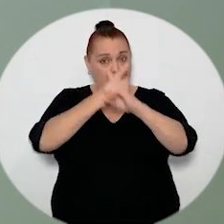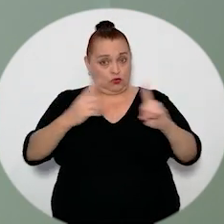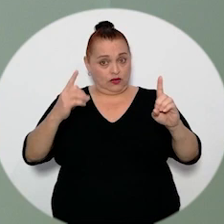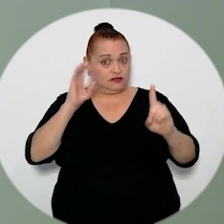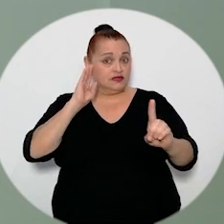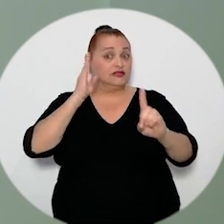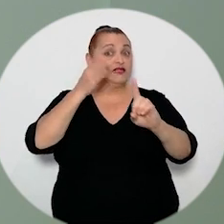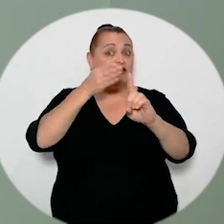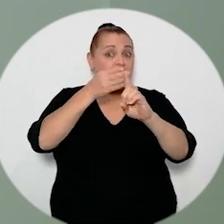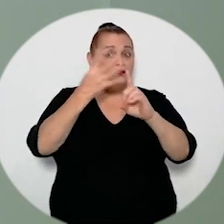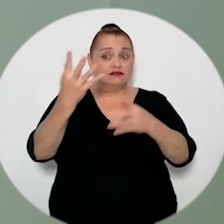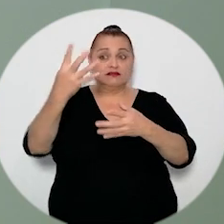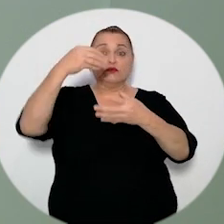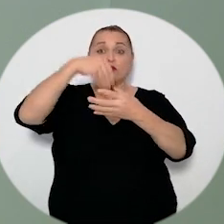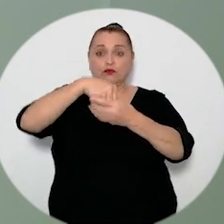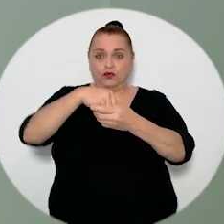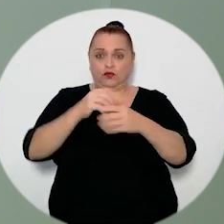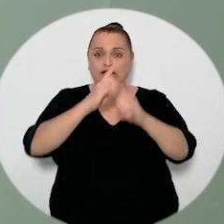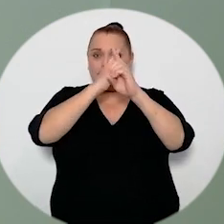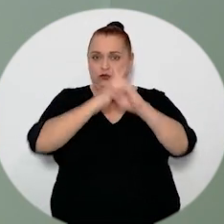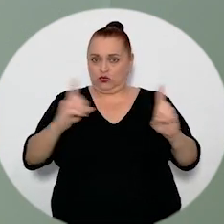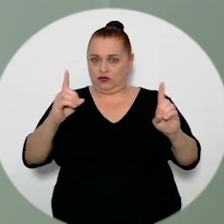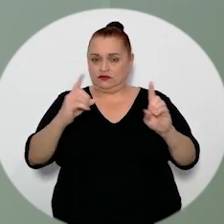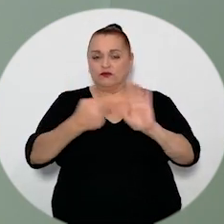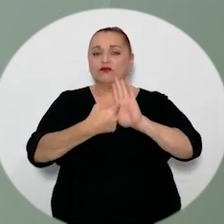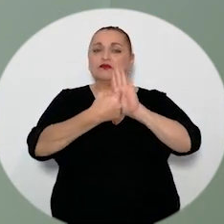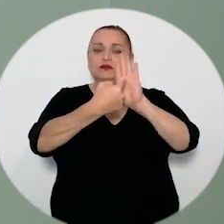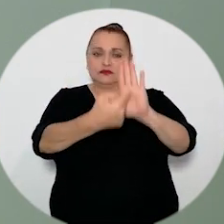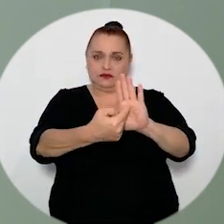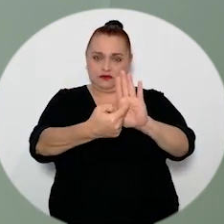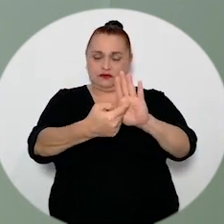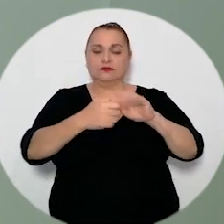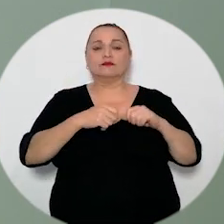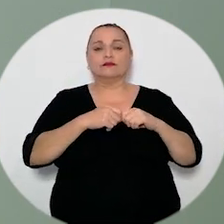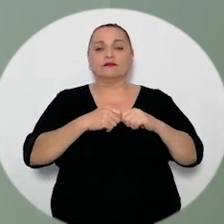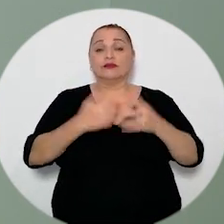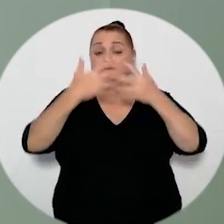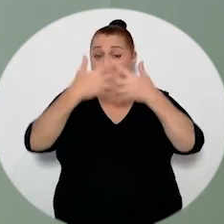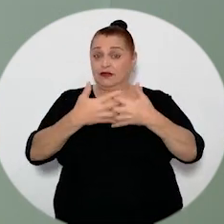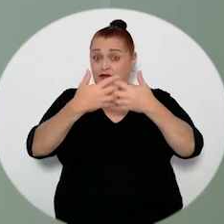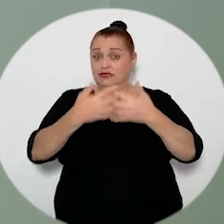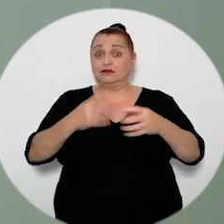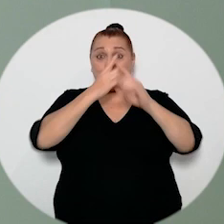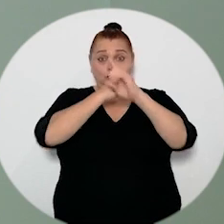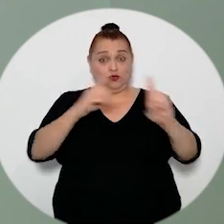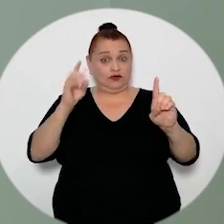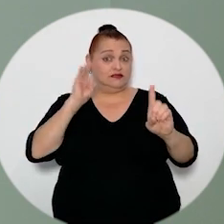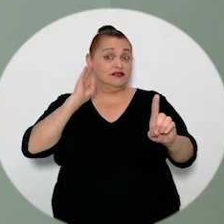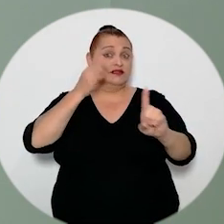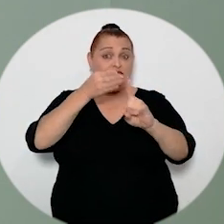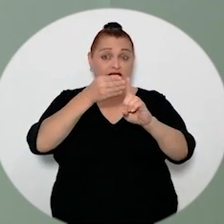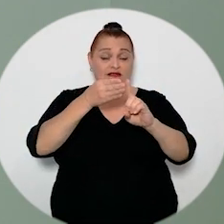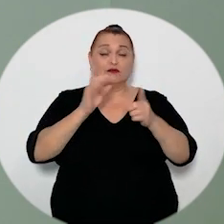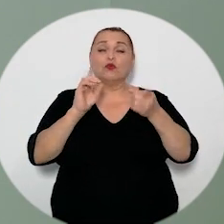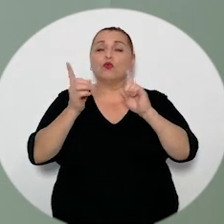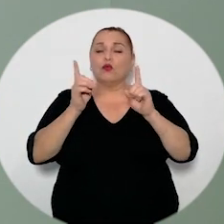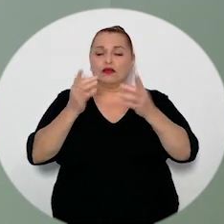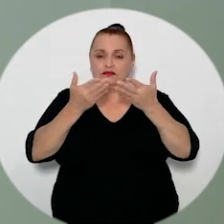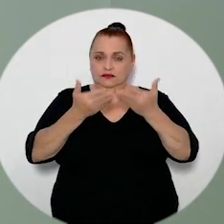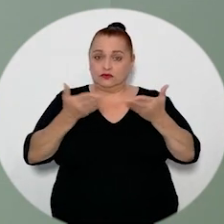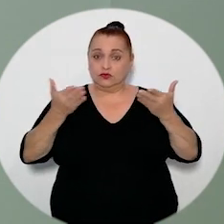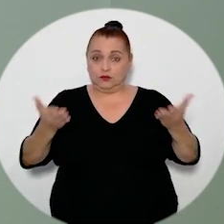democracia directa que se incorporan a la democracia representativa. Los mecanismos de la democracia directa son